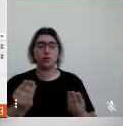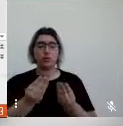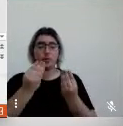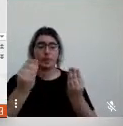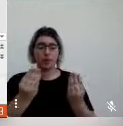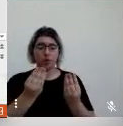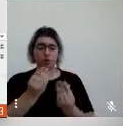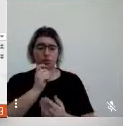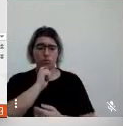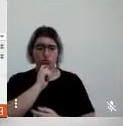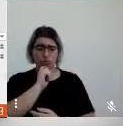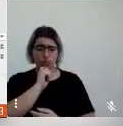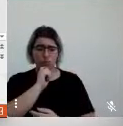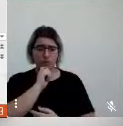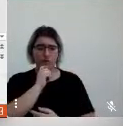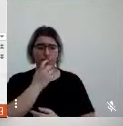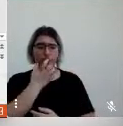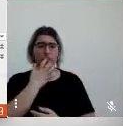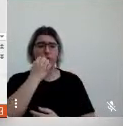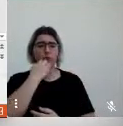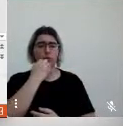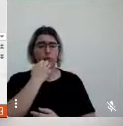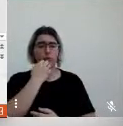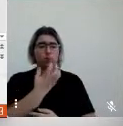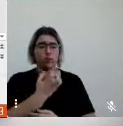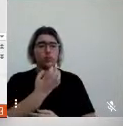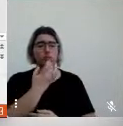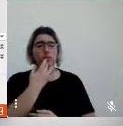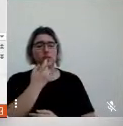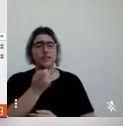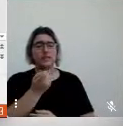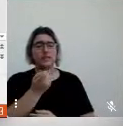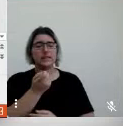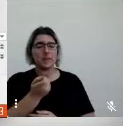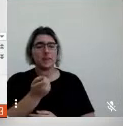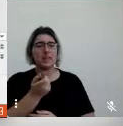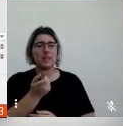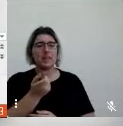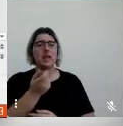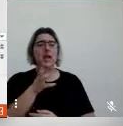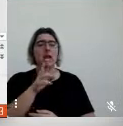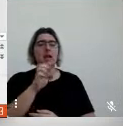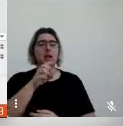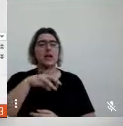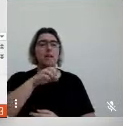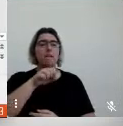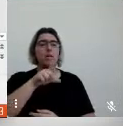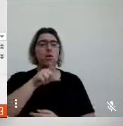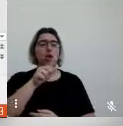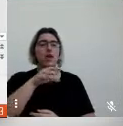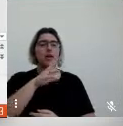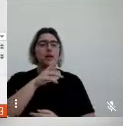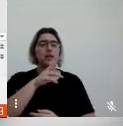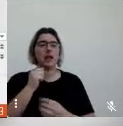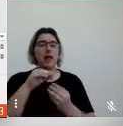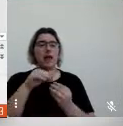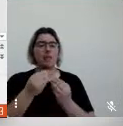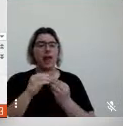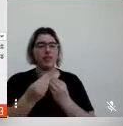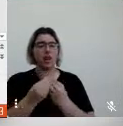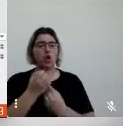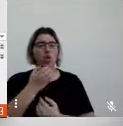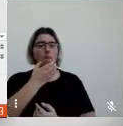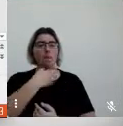disminuida? Consumiendo frutos secos, consumiendo semillas, remolacha, plátano, manzana, chocolate más de